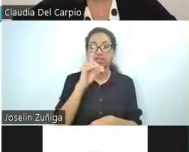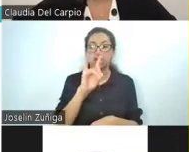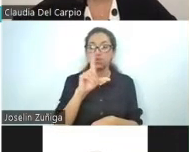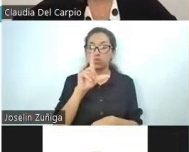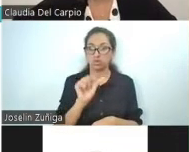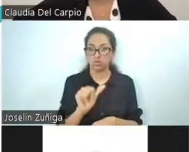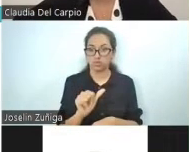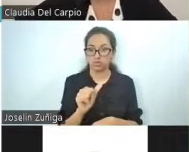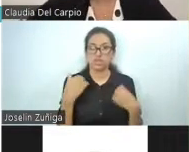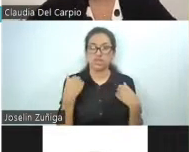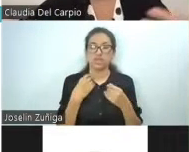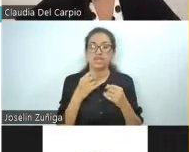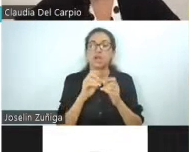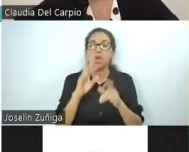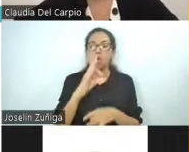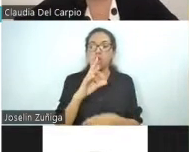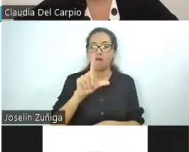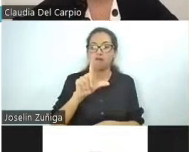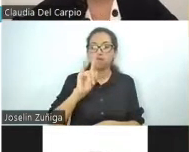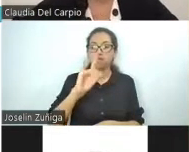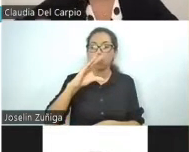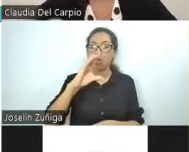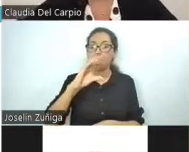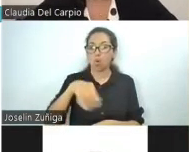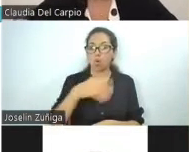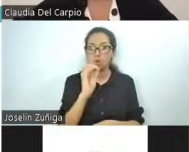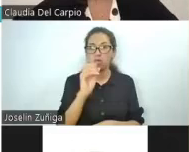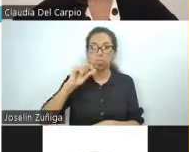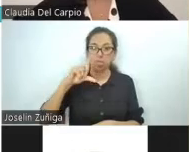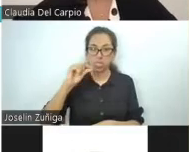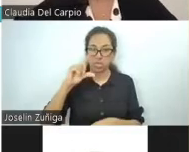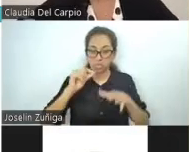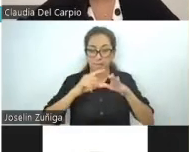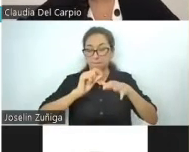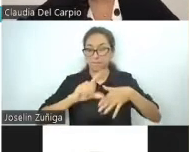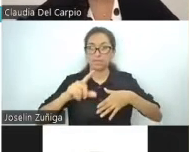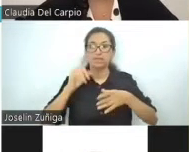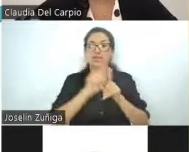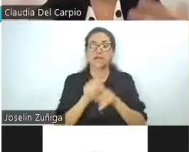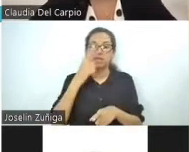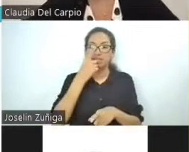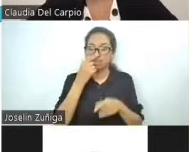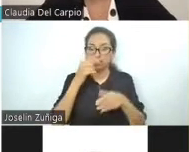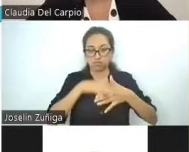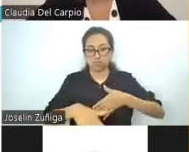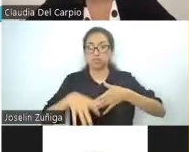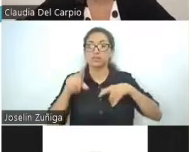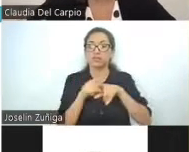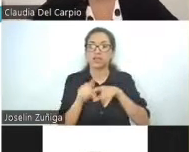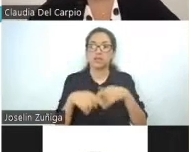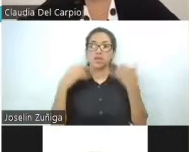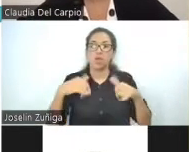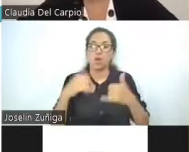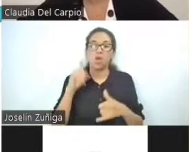vaginal. Entonces, por la vagina es que sale el flujo vaginal normal, el sangrado de la menstruación, bueno, tenemos relaciones, ingresan los juguetes sexuales,